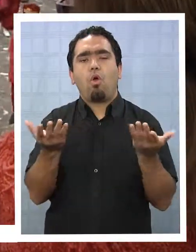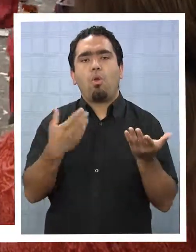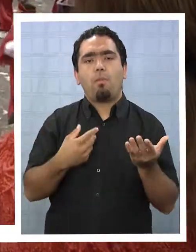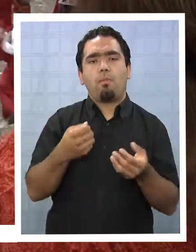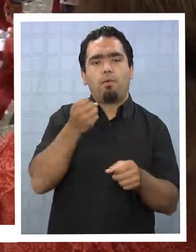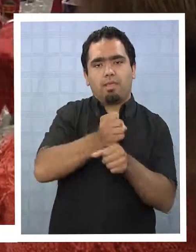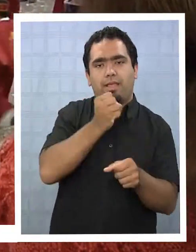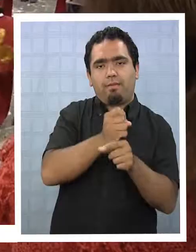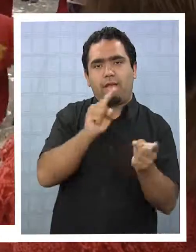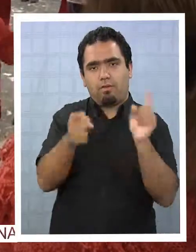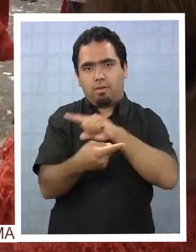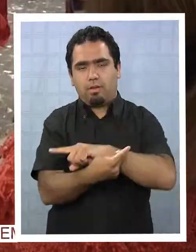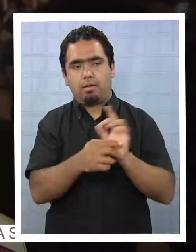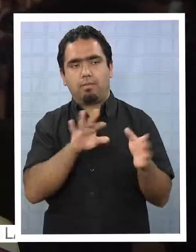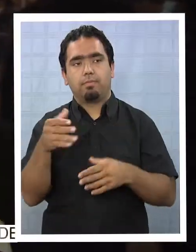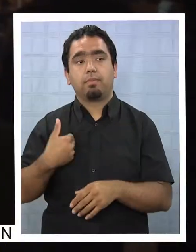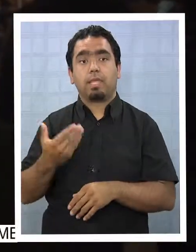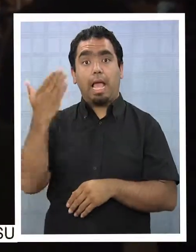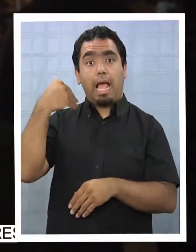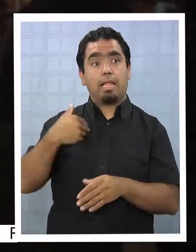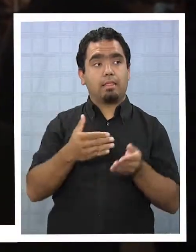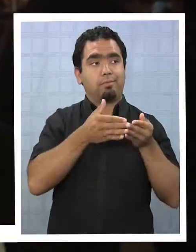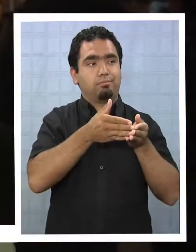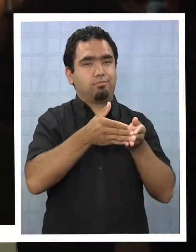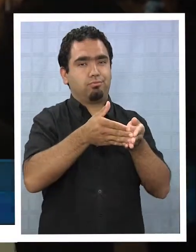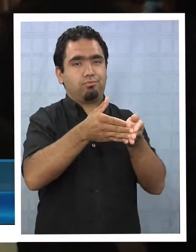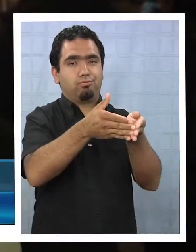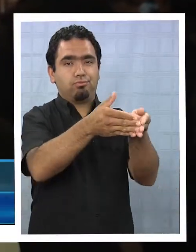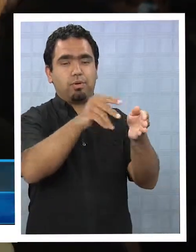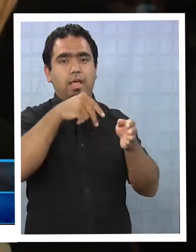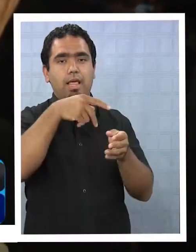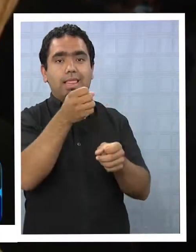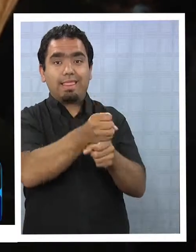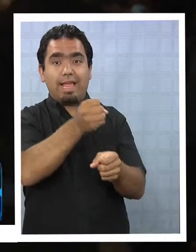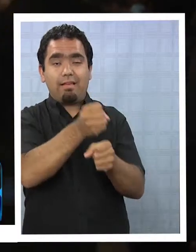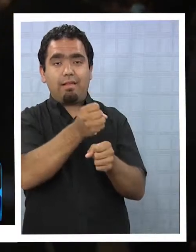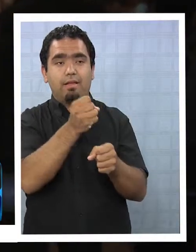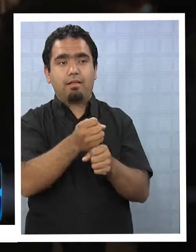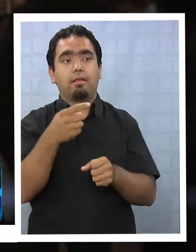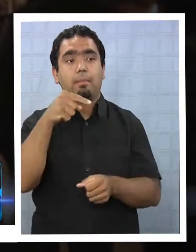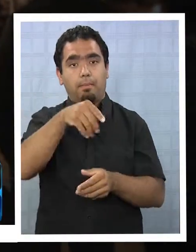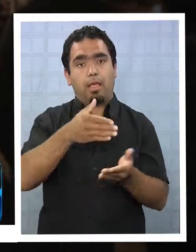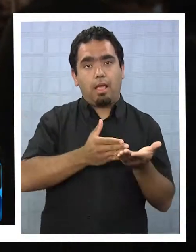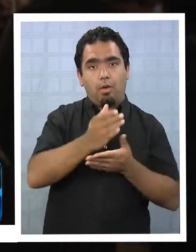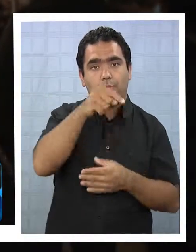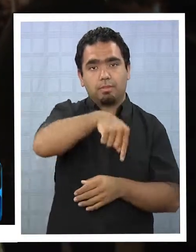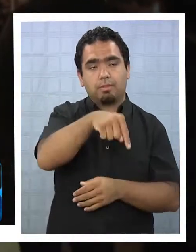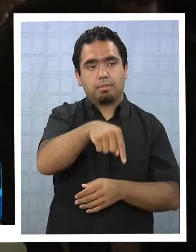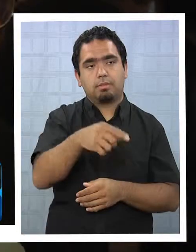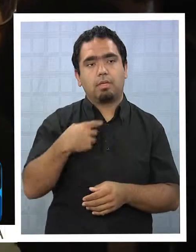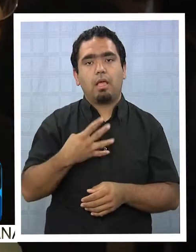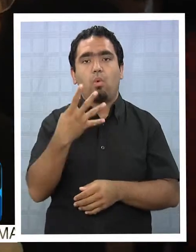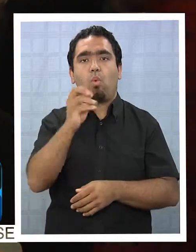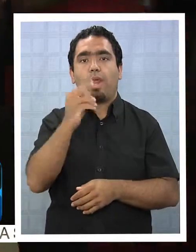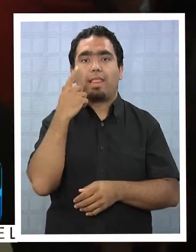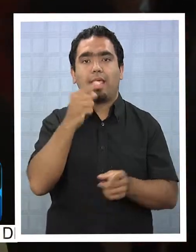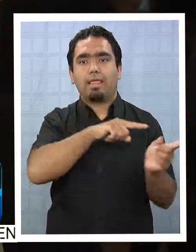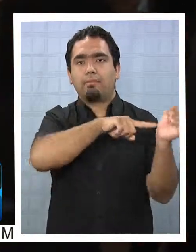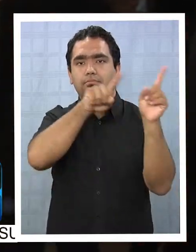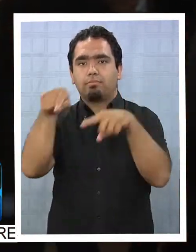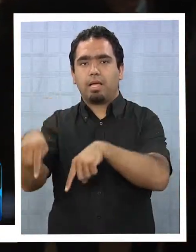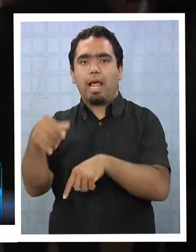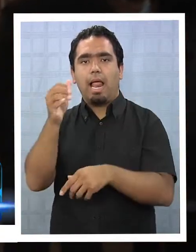oficio. Antes iba a la pesca yo, y partíamos acá y a los 40 días llegamos a la